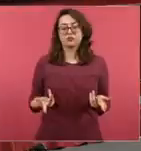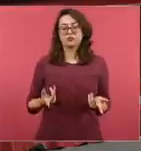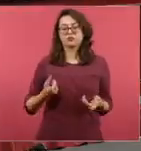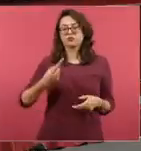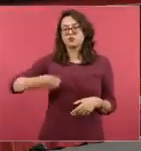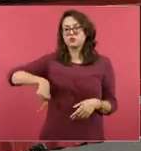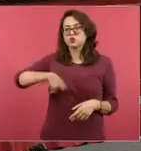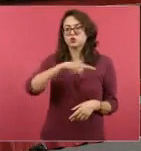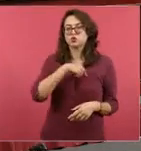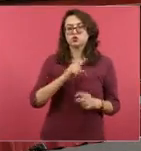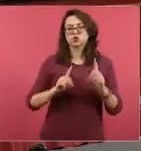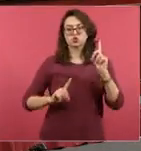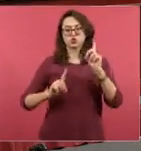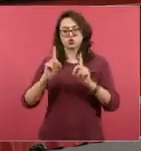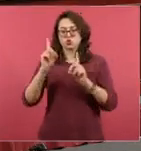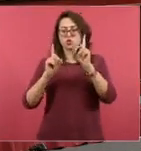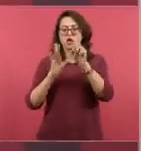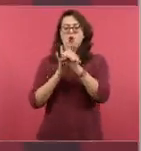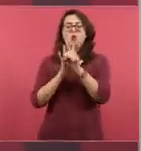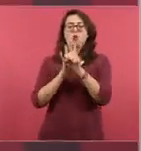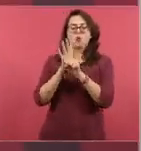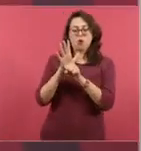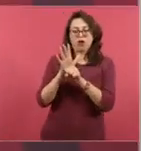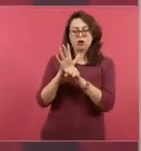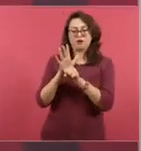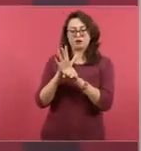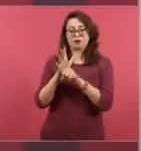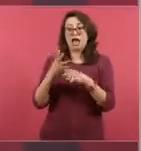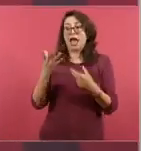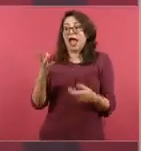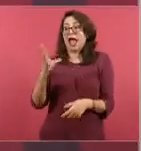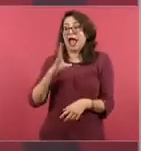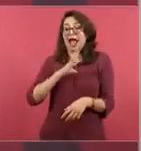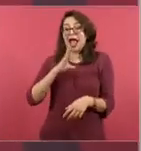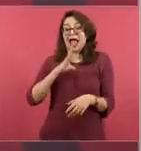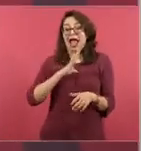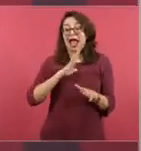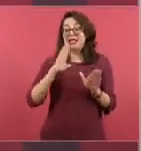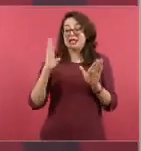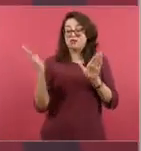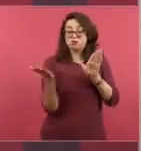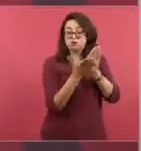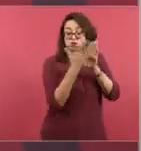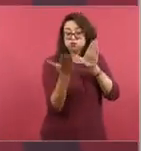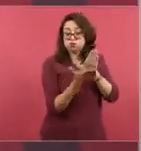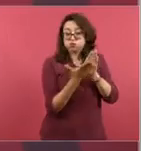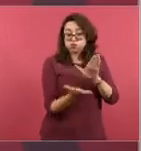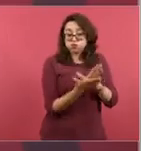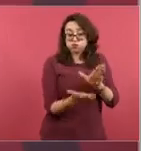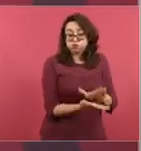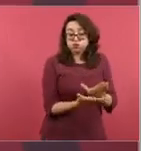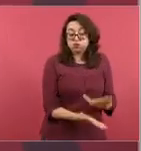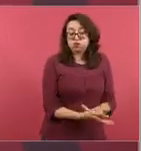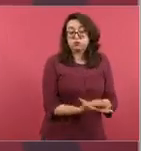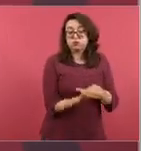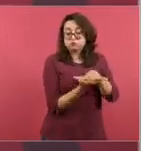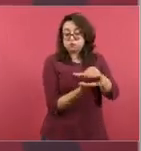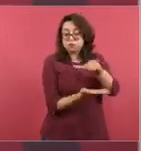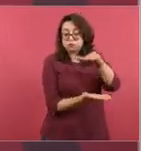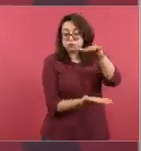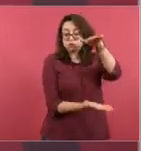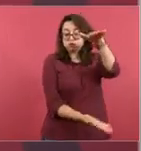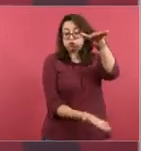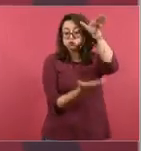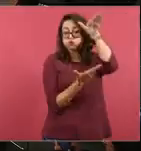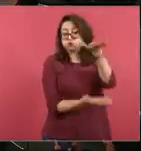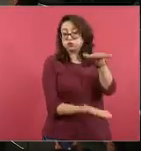consultar ahí? Las carpetas de toda la gente que participó en las consultas. Desde 2020